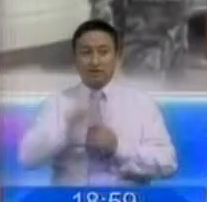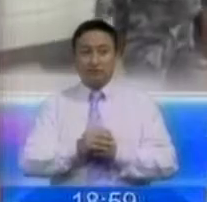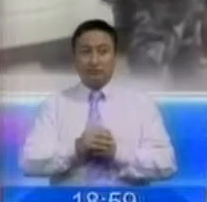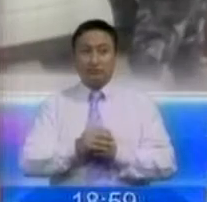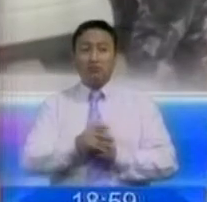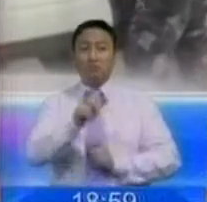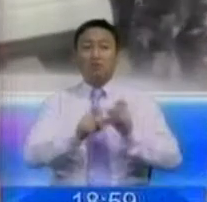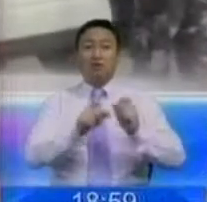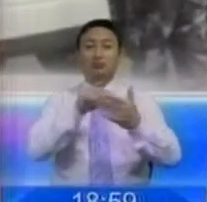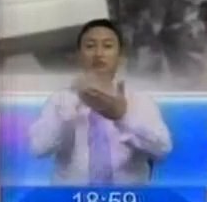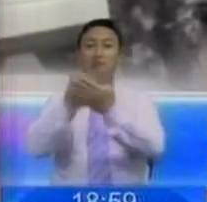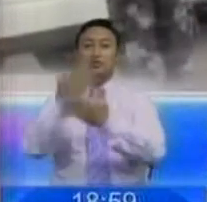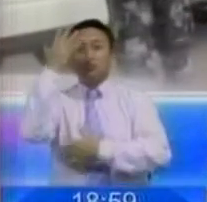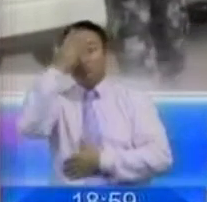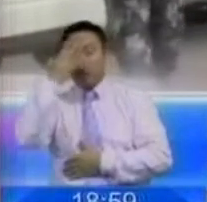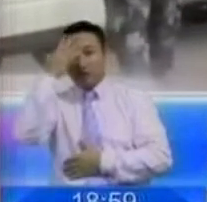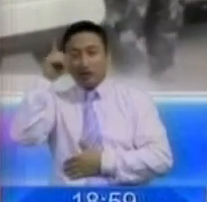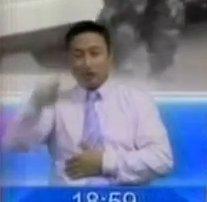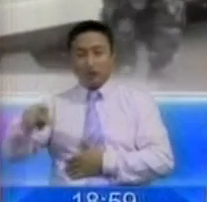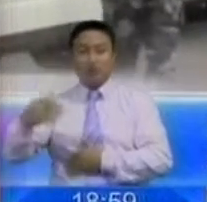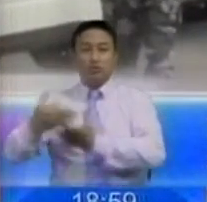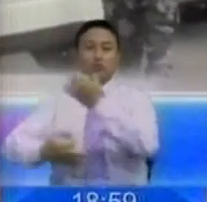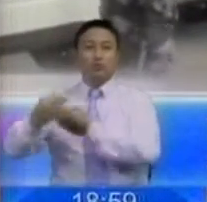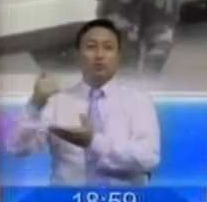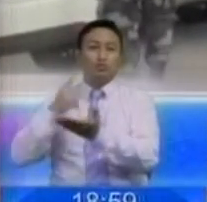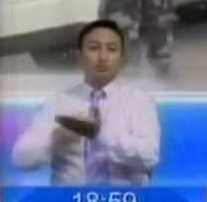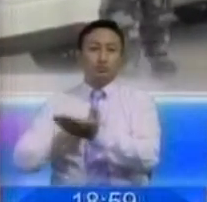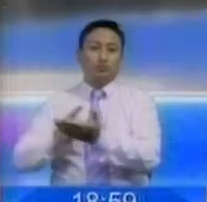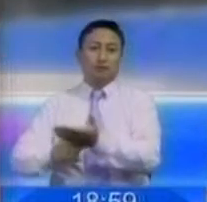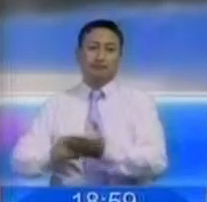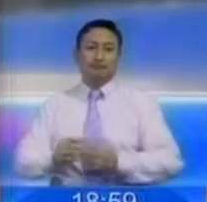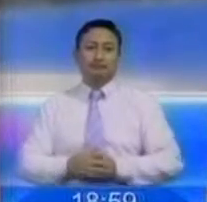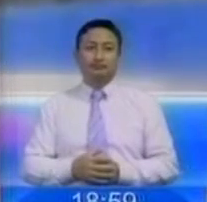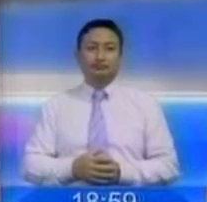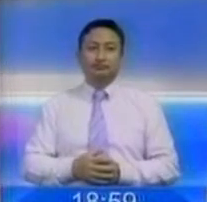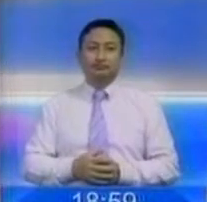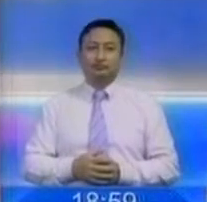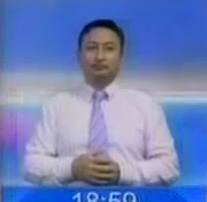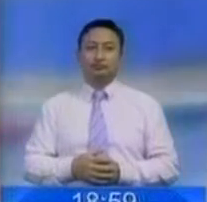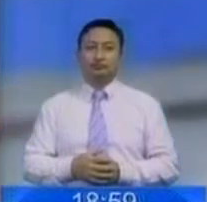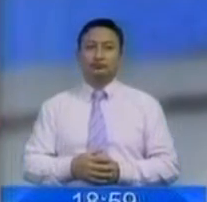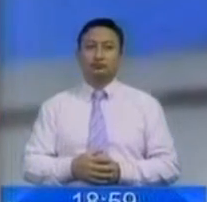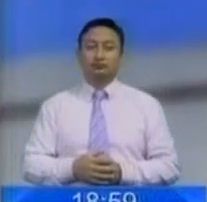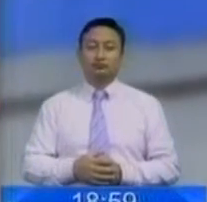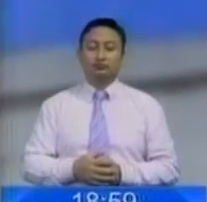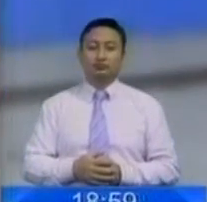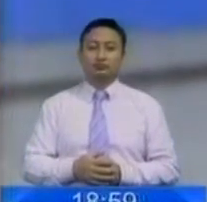los detenidos para la respectiva audiencia de formulación de cargos. En Quito informó Iván Casamen.